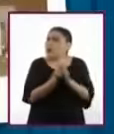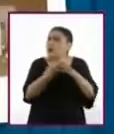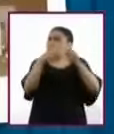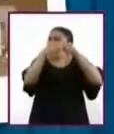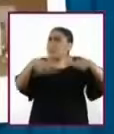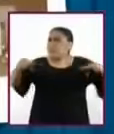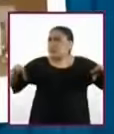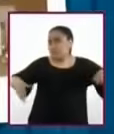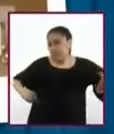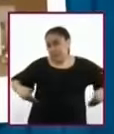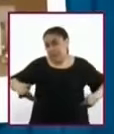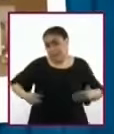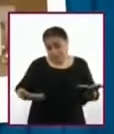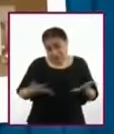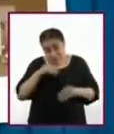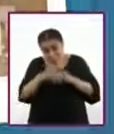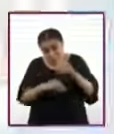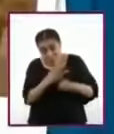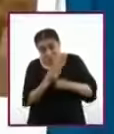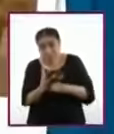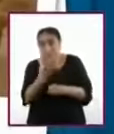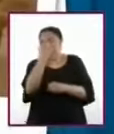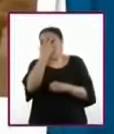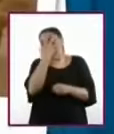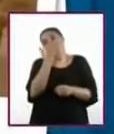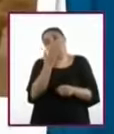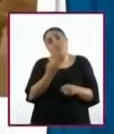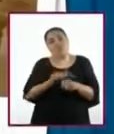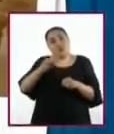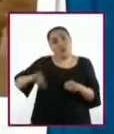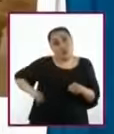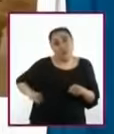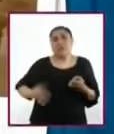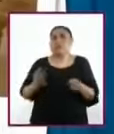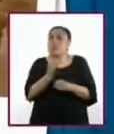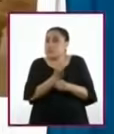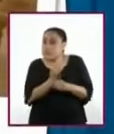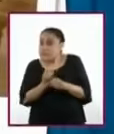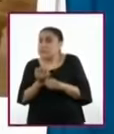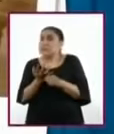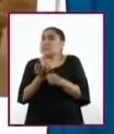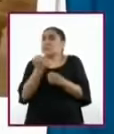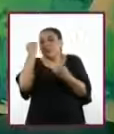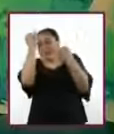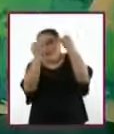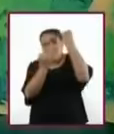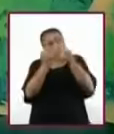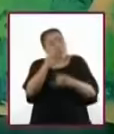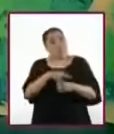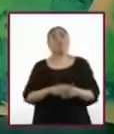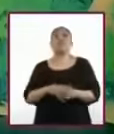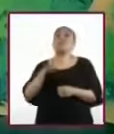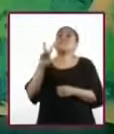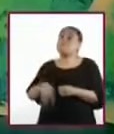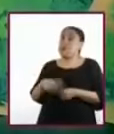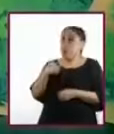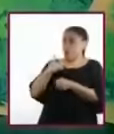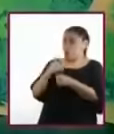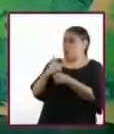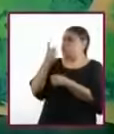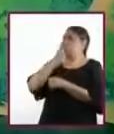me parece un oficio súper interesante, además de que requiere mucha creatividad, investigación y sobre todo dedicación. Pues a mí mi abuelo me contó que en la